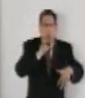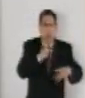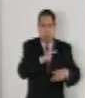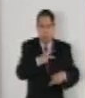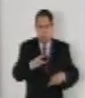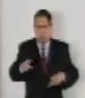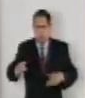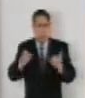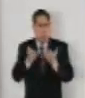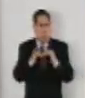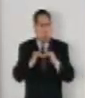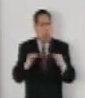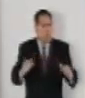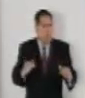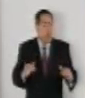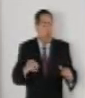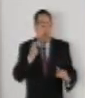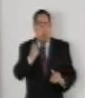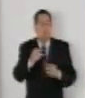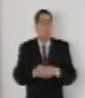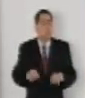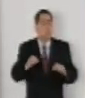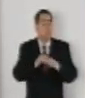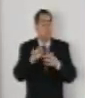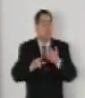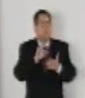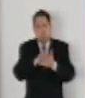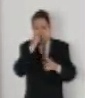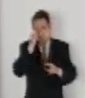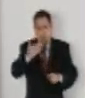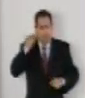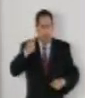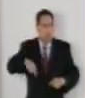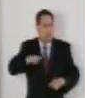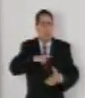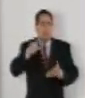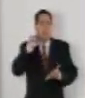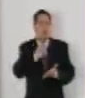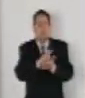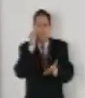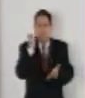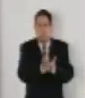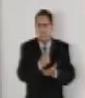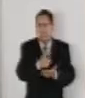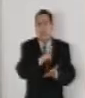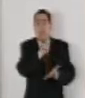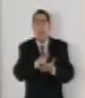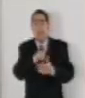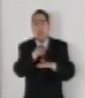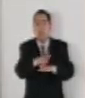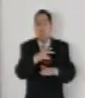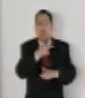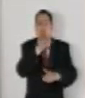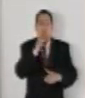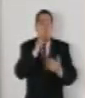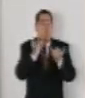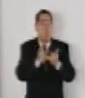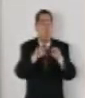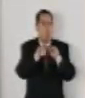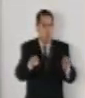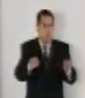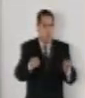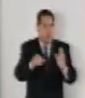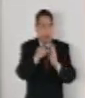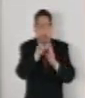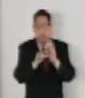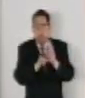esto forma parte de una ley que aprobamos hace tiempo, que es la Ley de Igualdad entre Hombres y Mujeres, en su